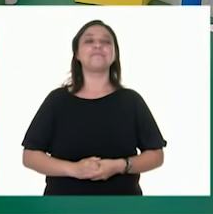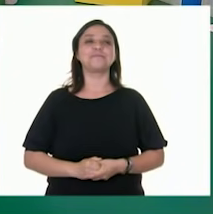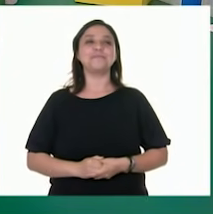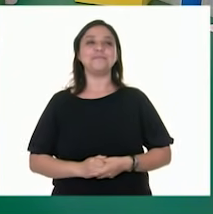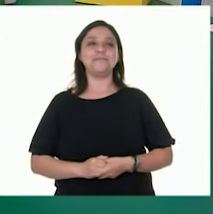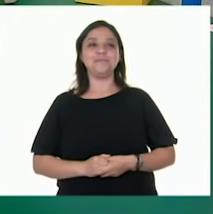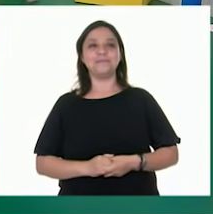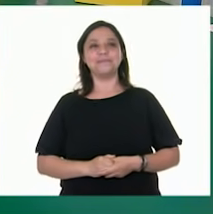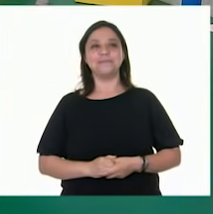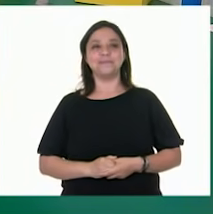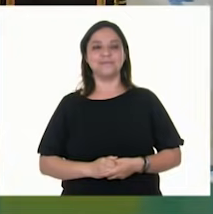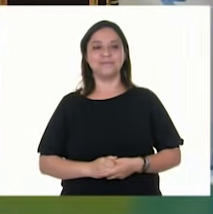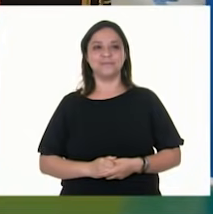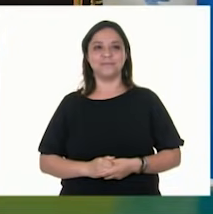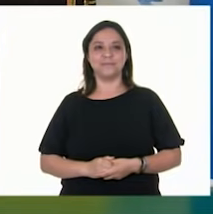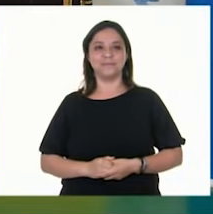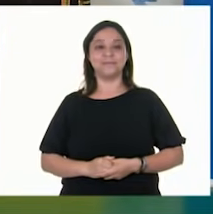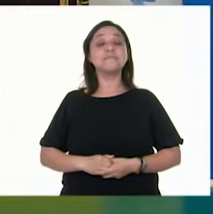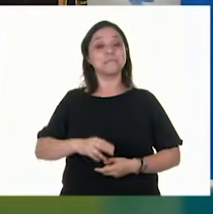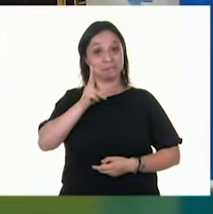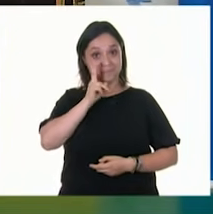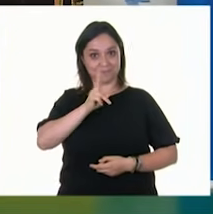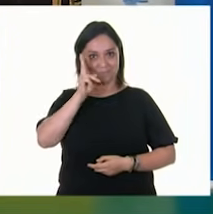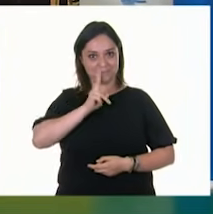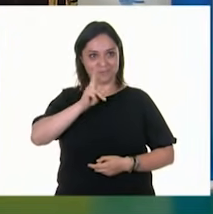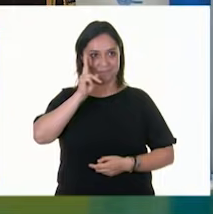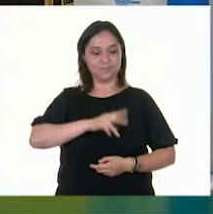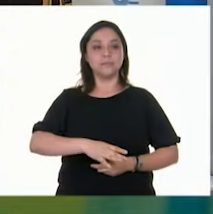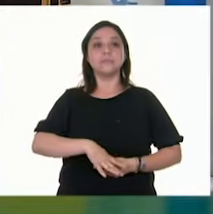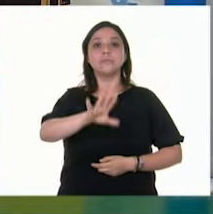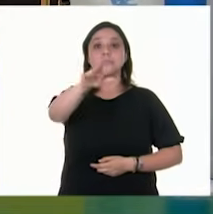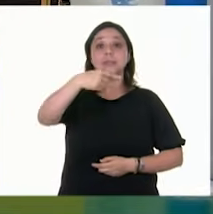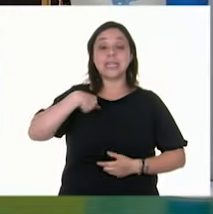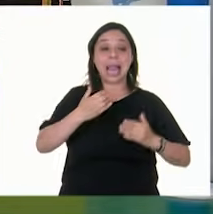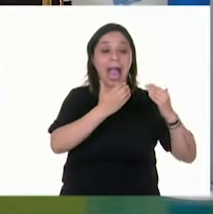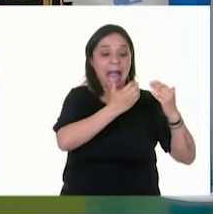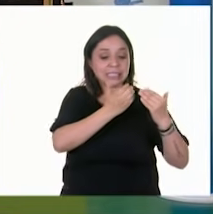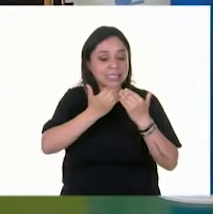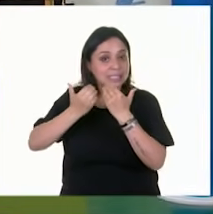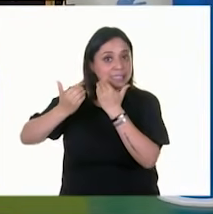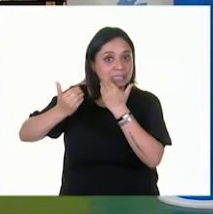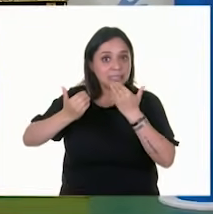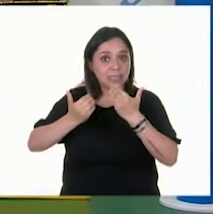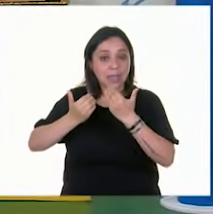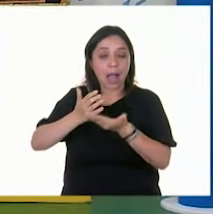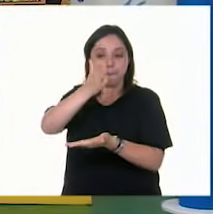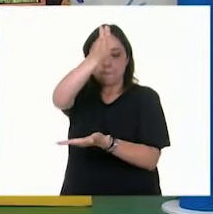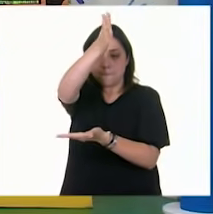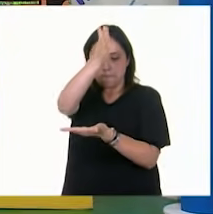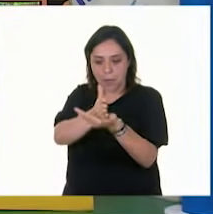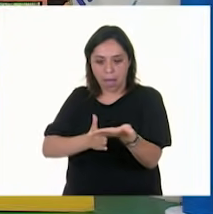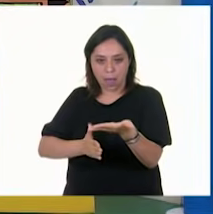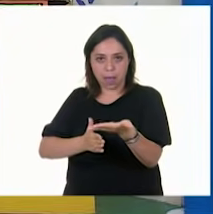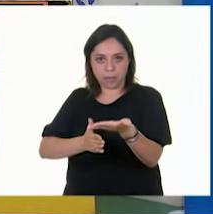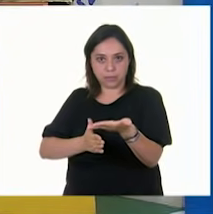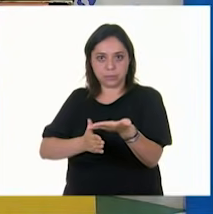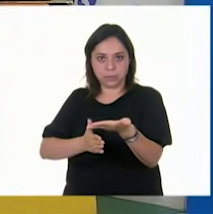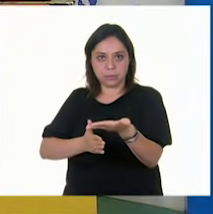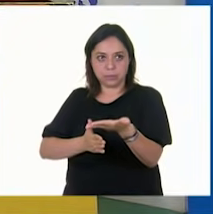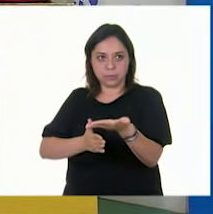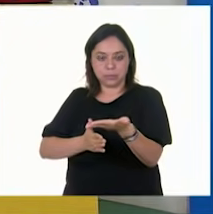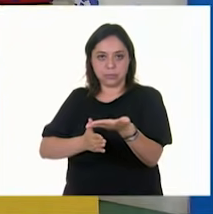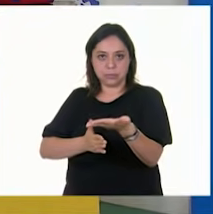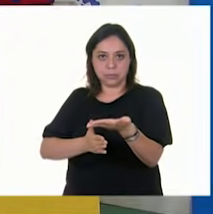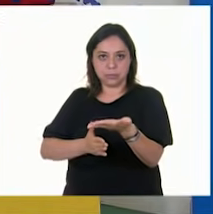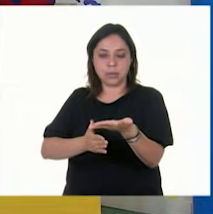Vamos muy bien. Ah, sale y dice, si partí una sandía en 2 pedazos, ¿con qué fracción puedo describir lo